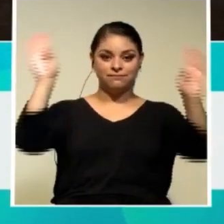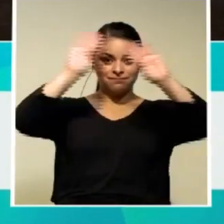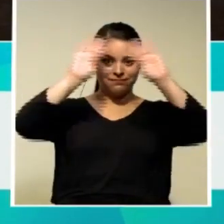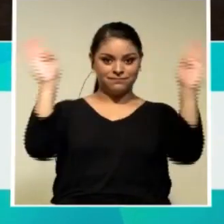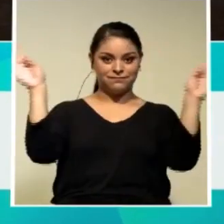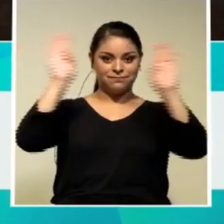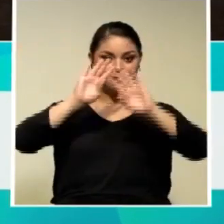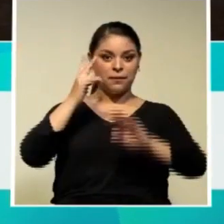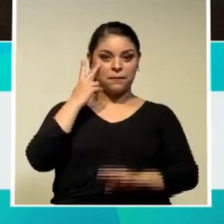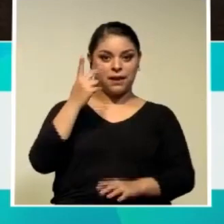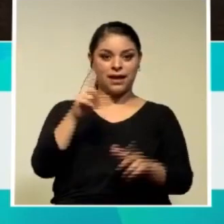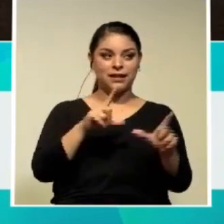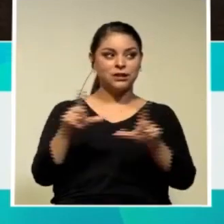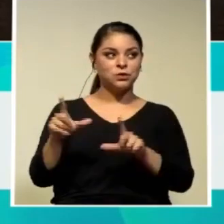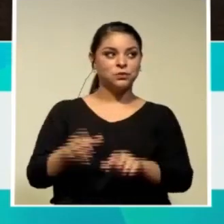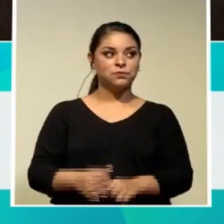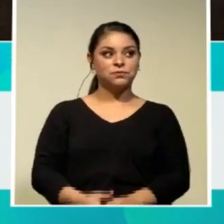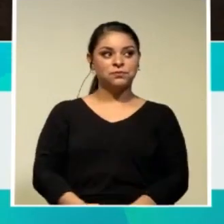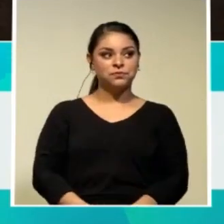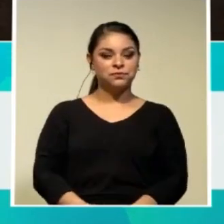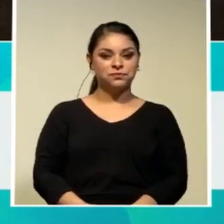1, 2, 3. ¡Listo! Ya, vámonos.